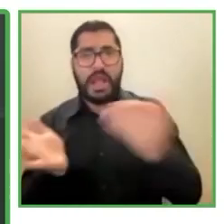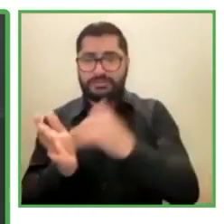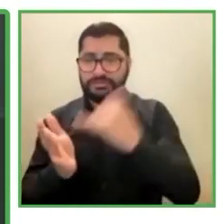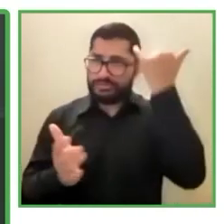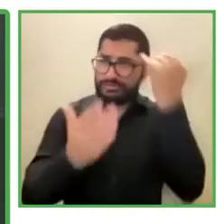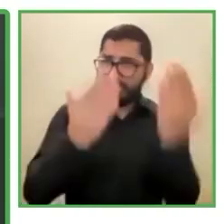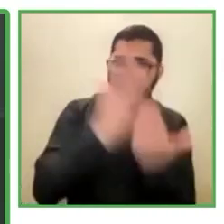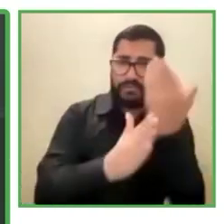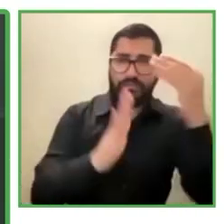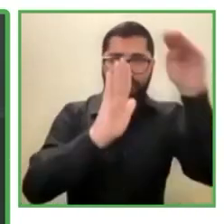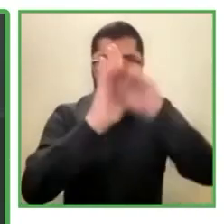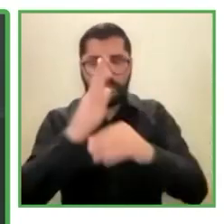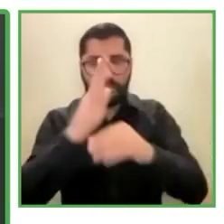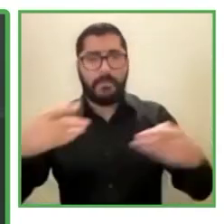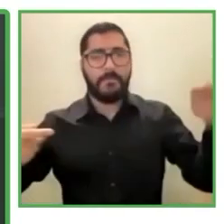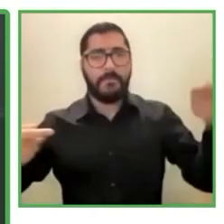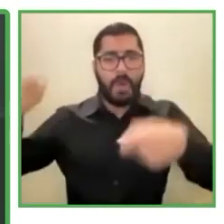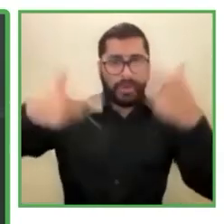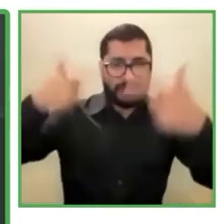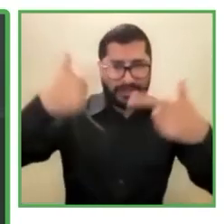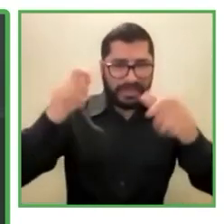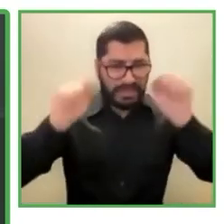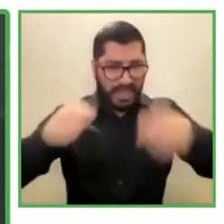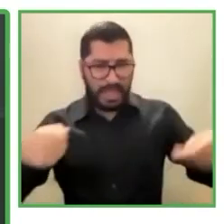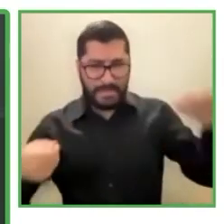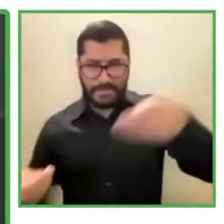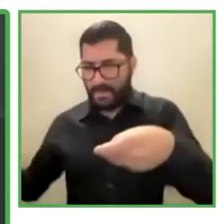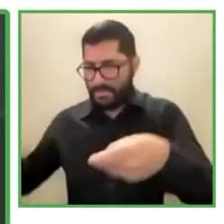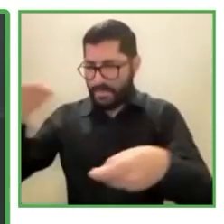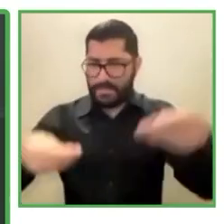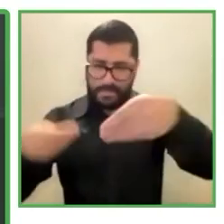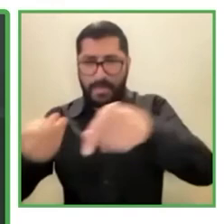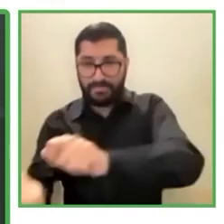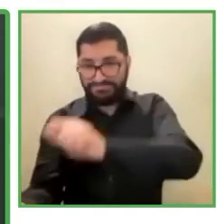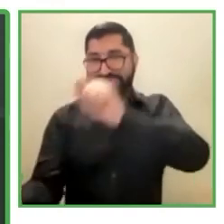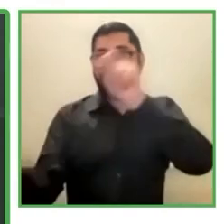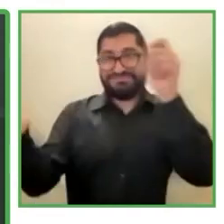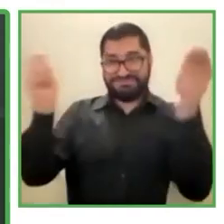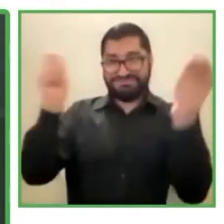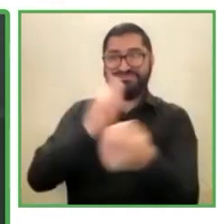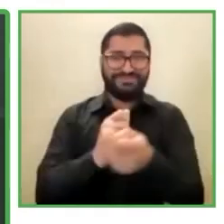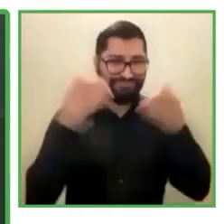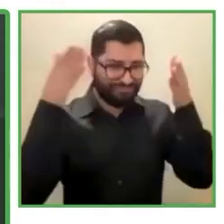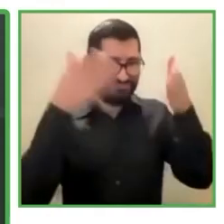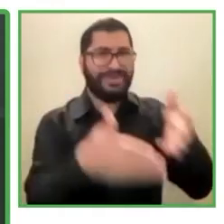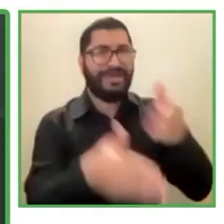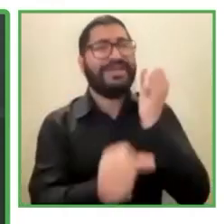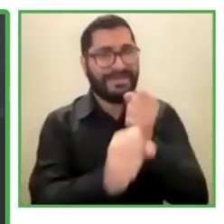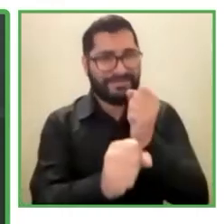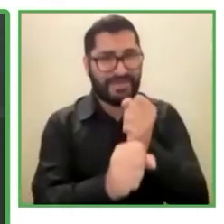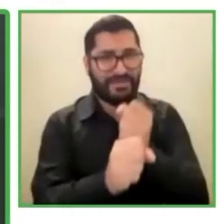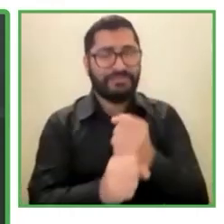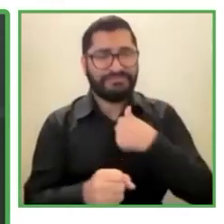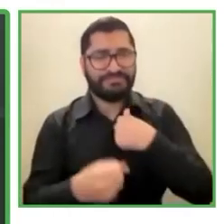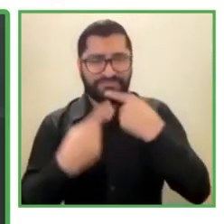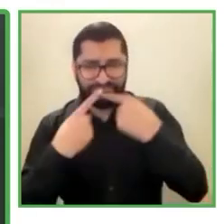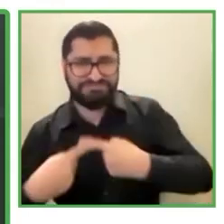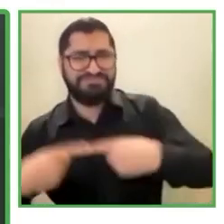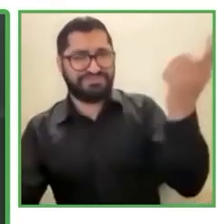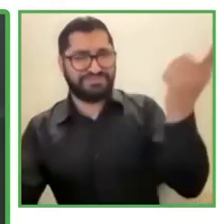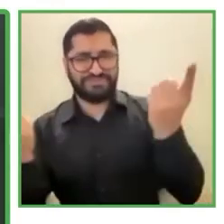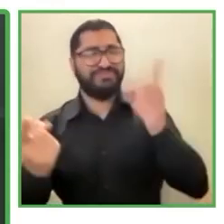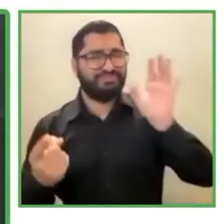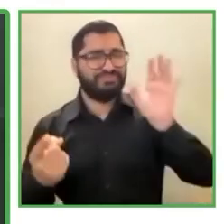profundizar la transformación de las instituciones del trabajo. Aquí me refiero tanto a las instituciones laborales, que tienen que ver